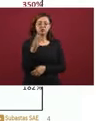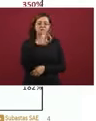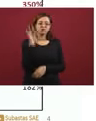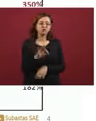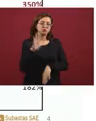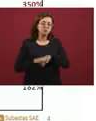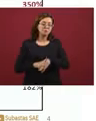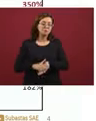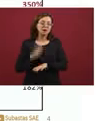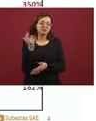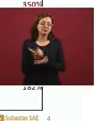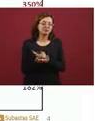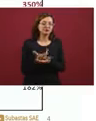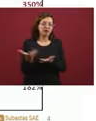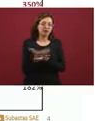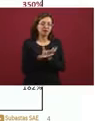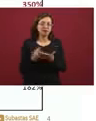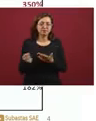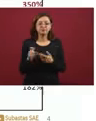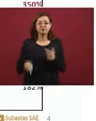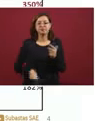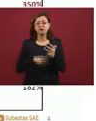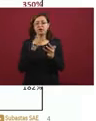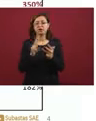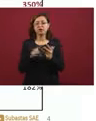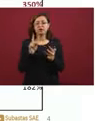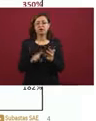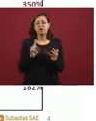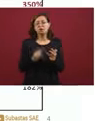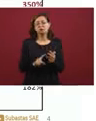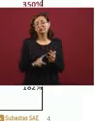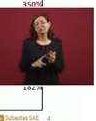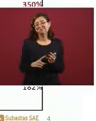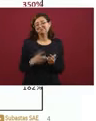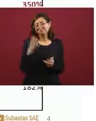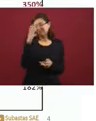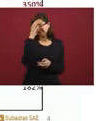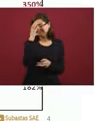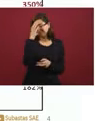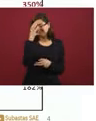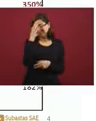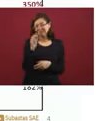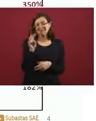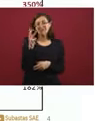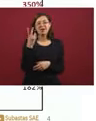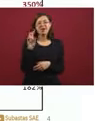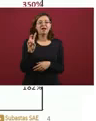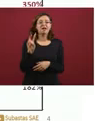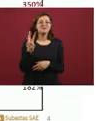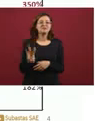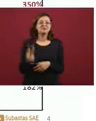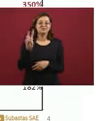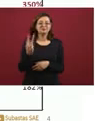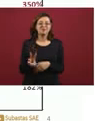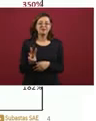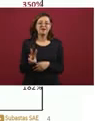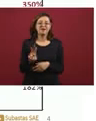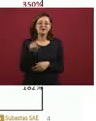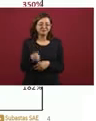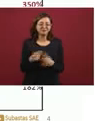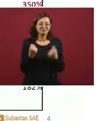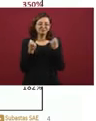350%, disculpen. Posteriormente tenemos un bochito, los bochitos usualmente han tenido muy buena aceptación entre el público, fue un bochito que